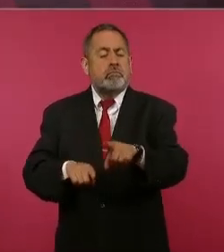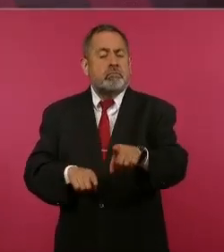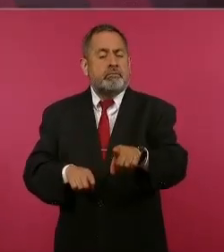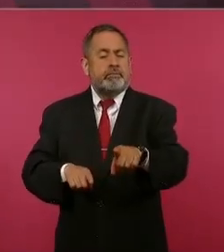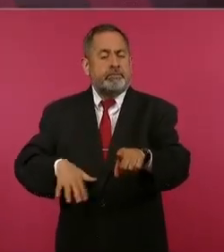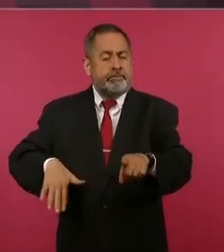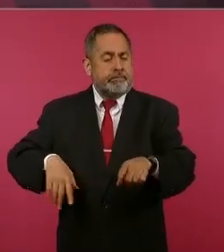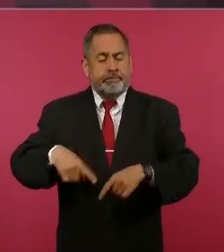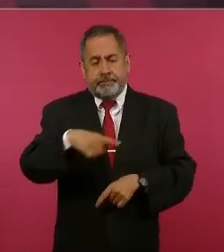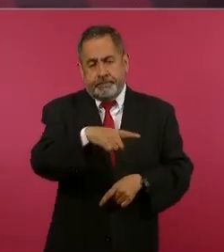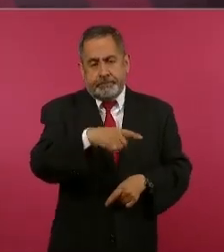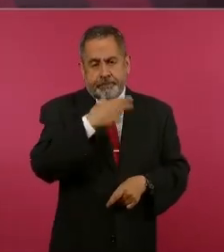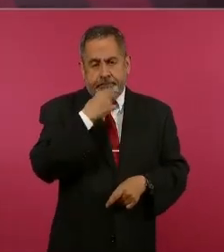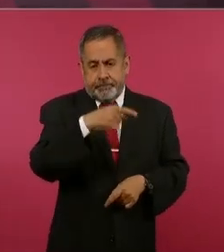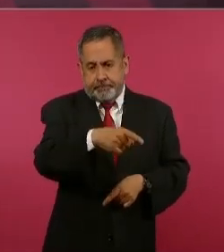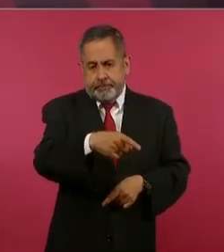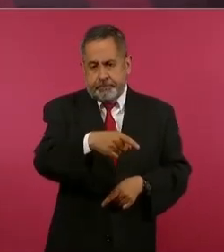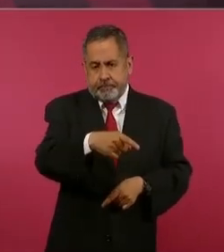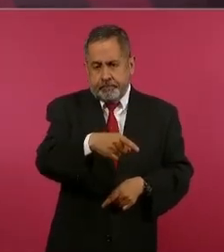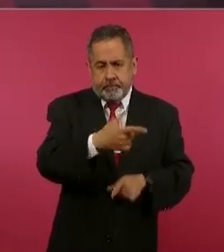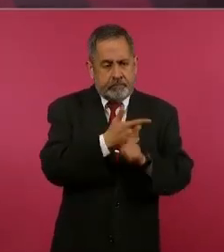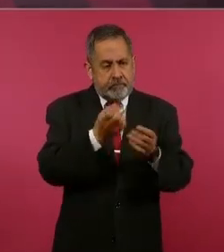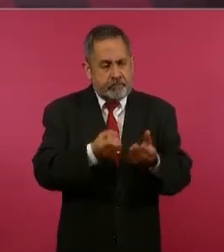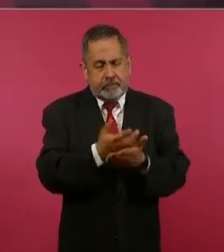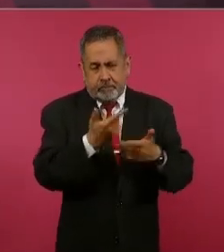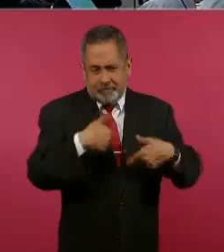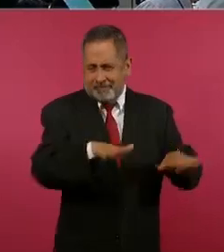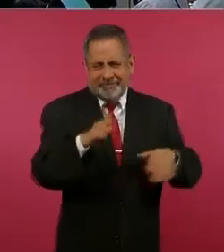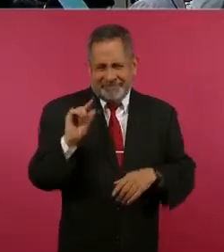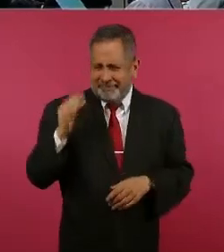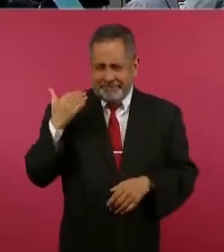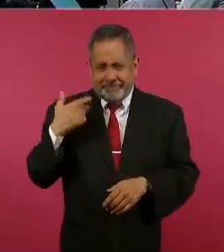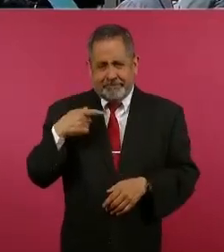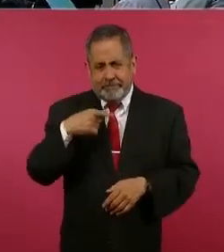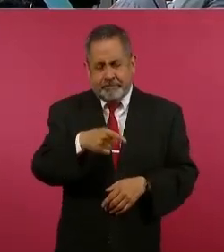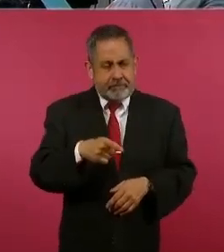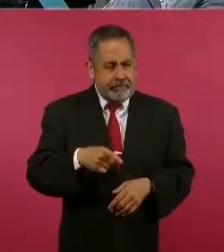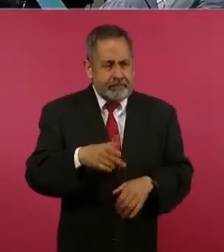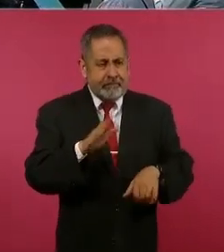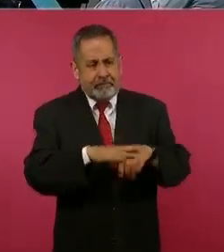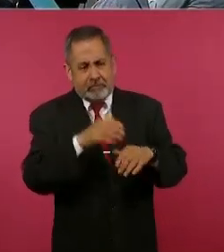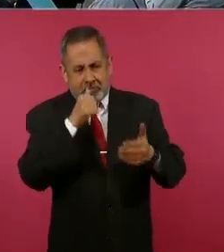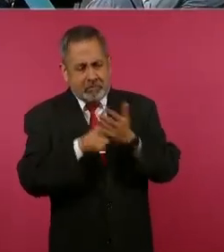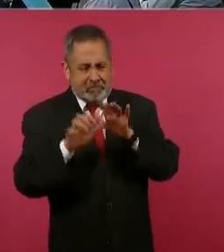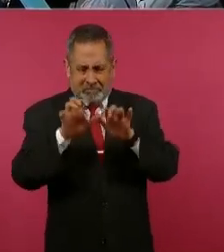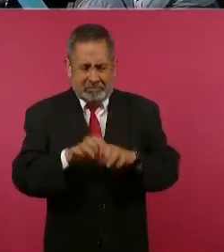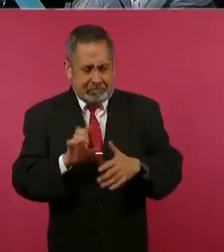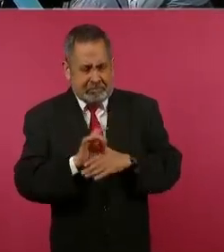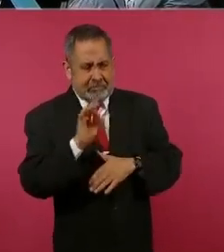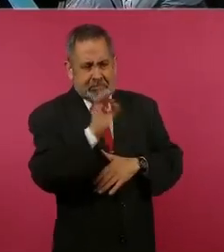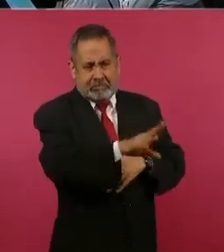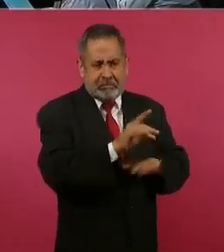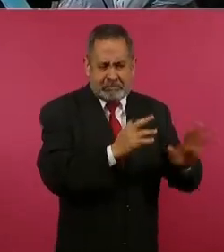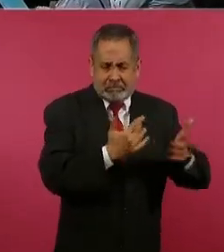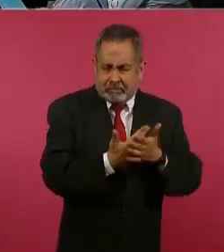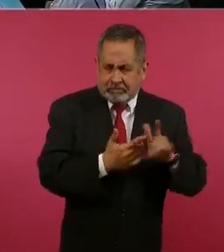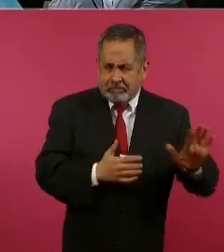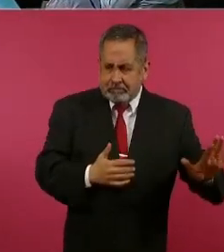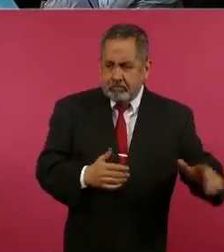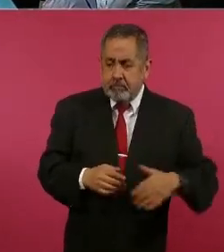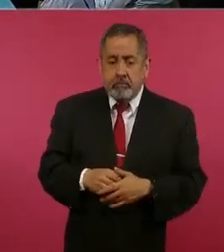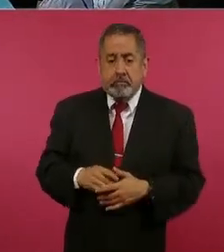de la libertad que dieron últimamente, que se les mandó un escrito y en